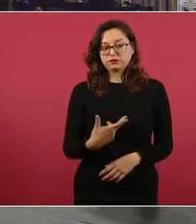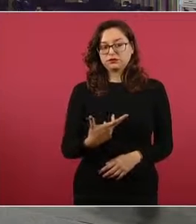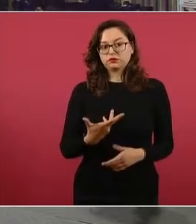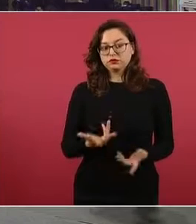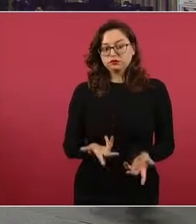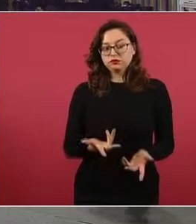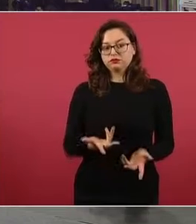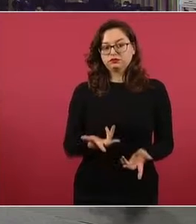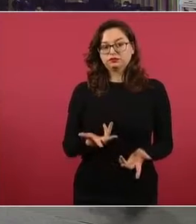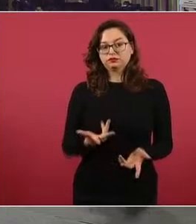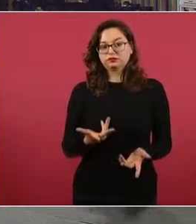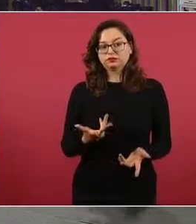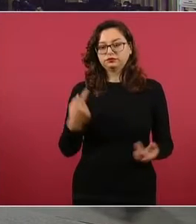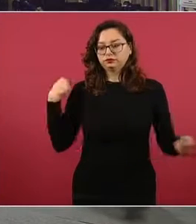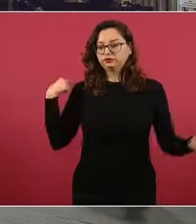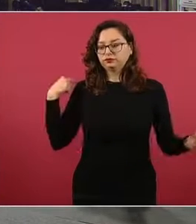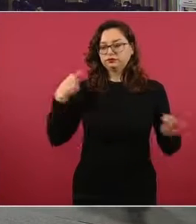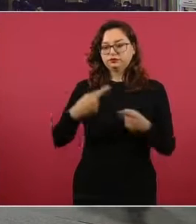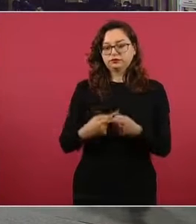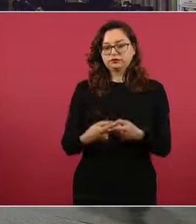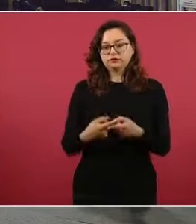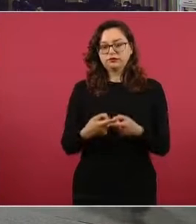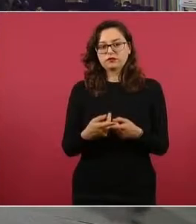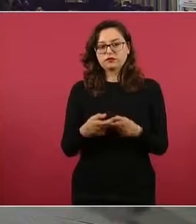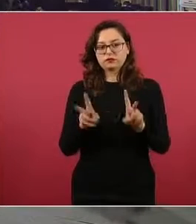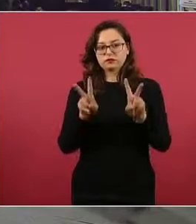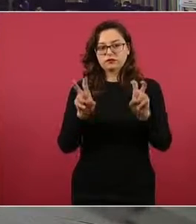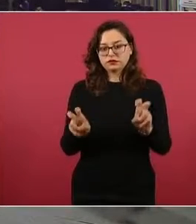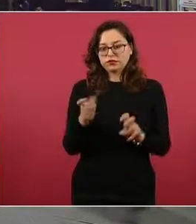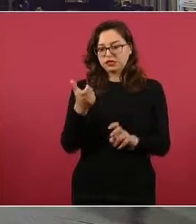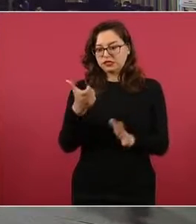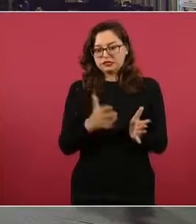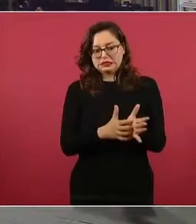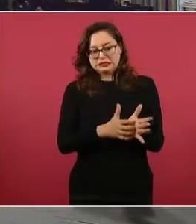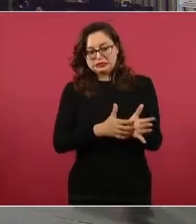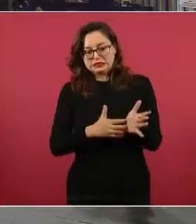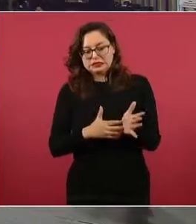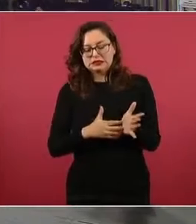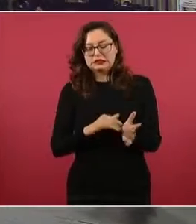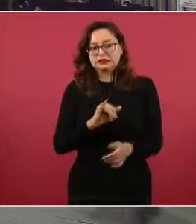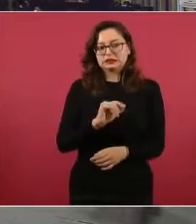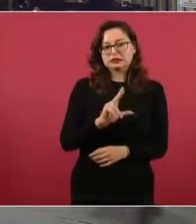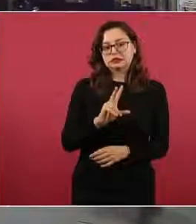cómo vamos en el plan de austeridad.